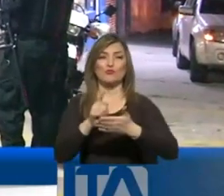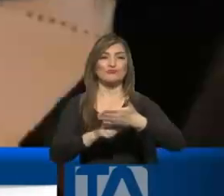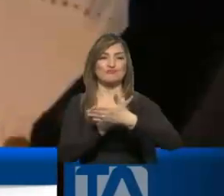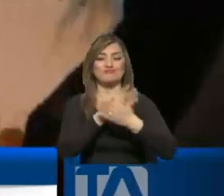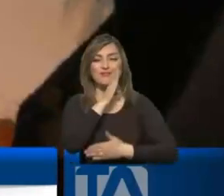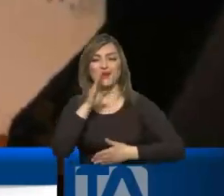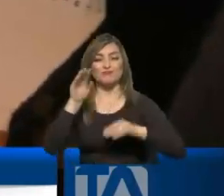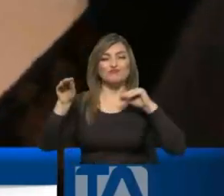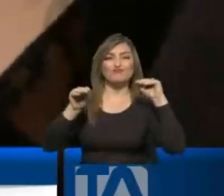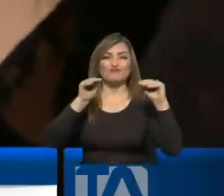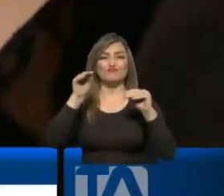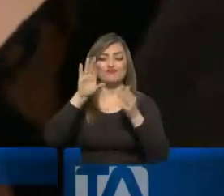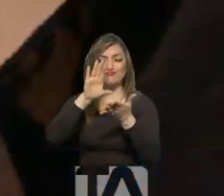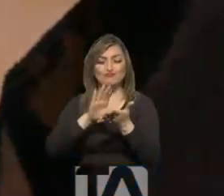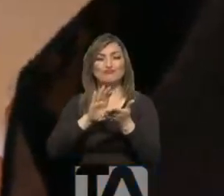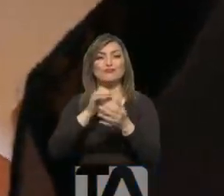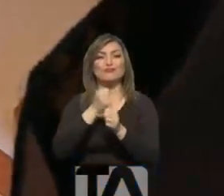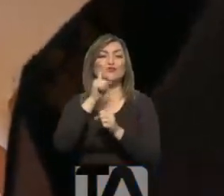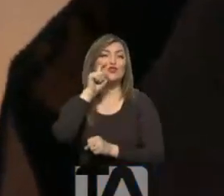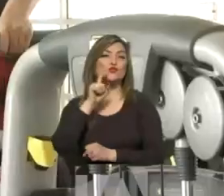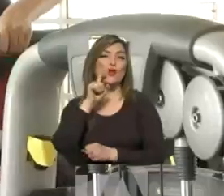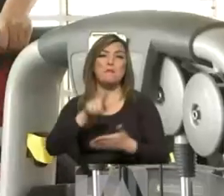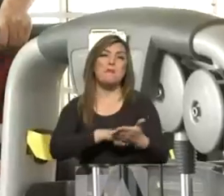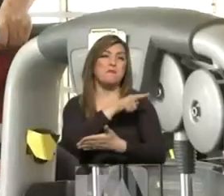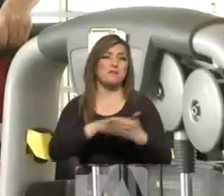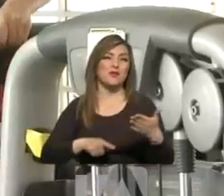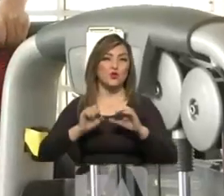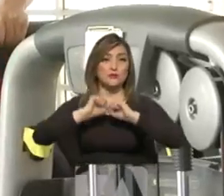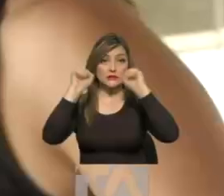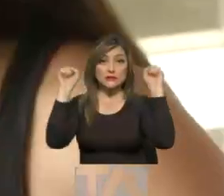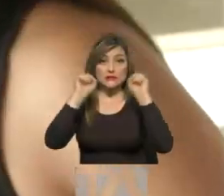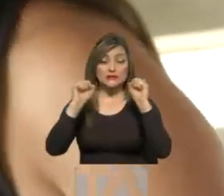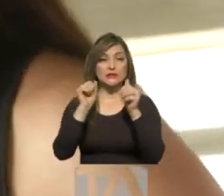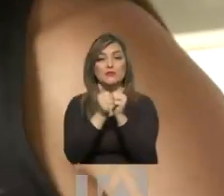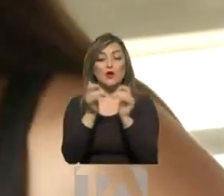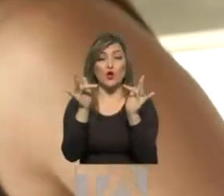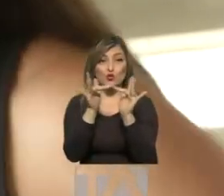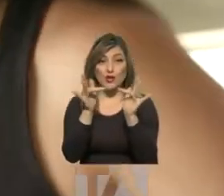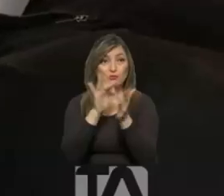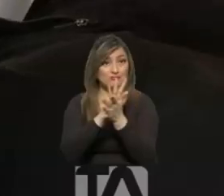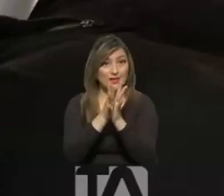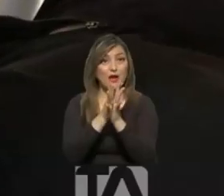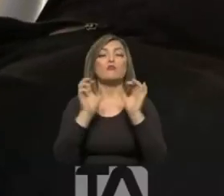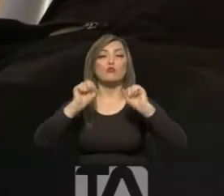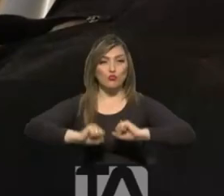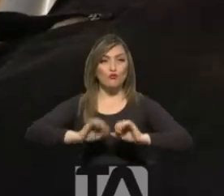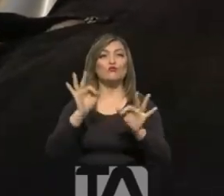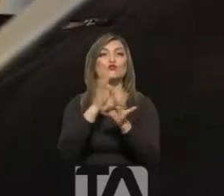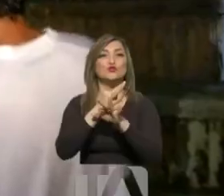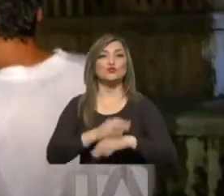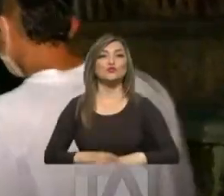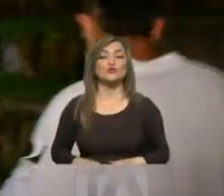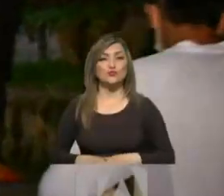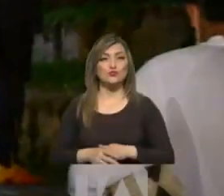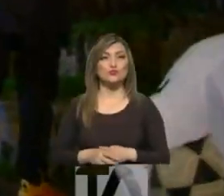como bares, discotecas y centros de tolerancia. Los gimnasios que no tengan deporte de contacto pueden seguir funcionando. En